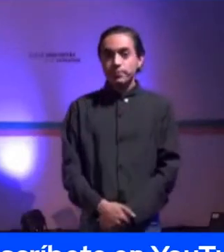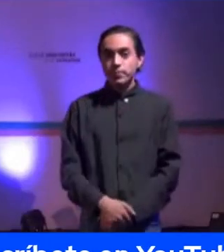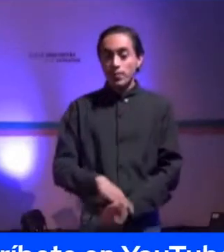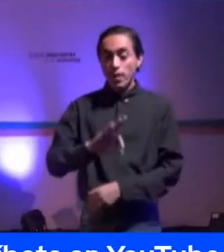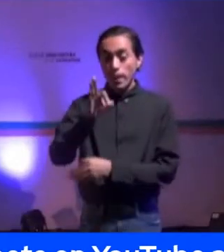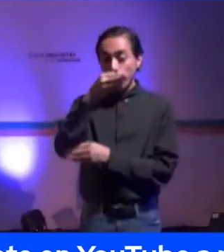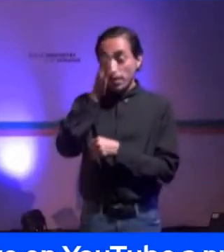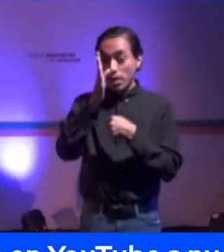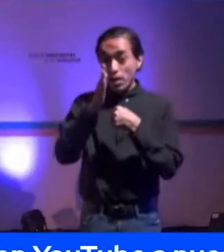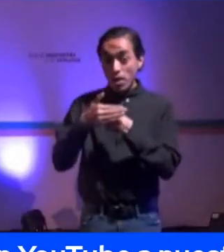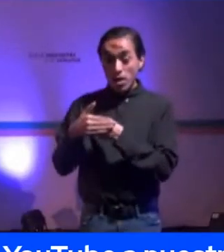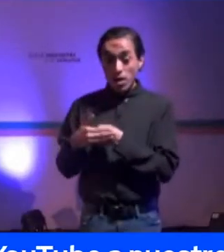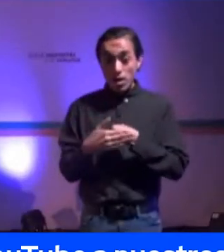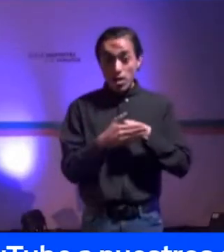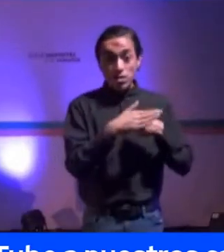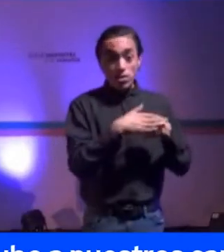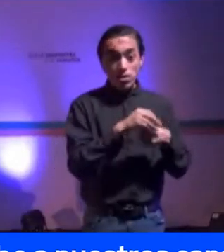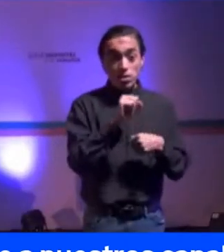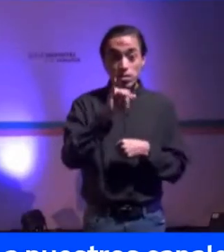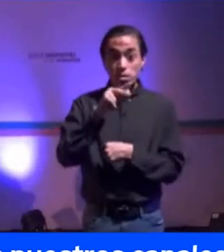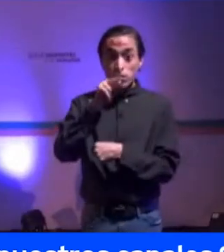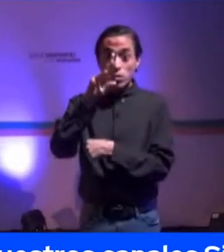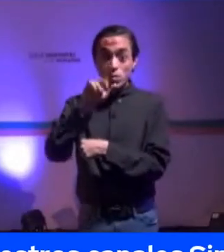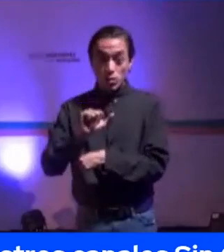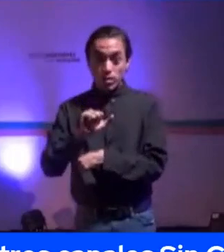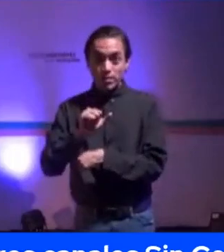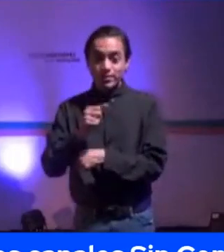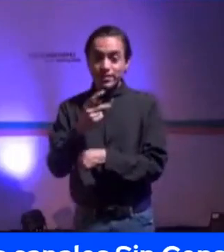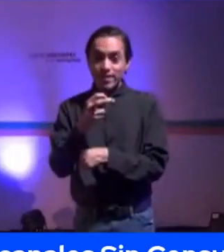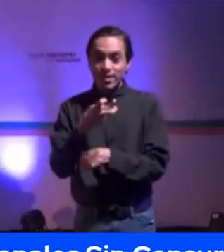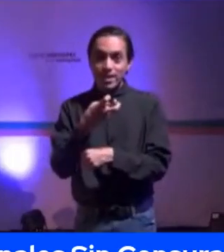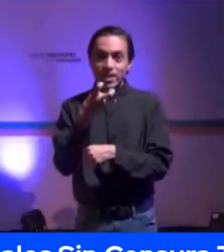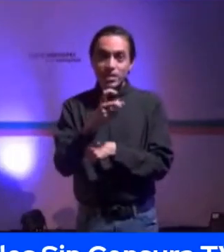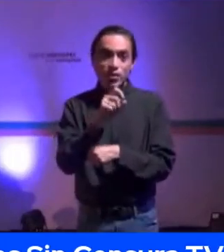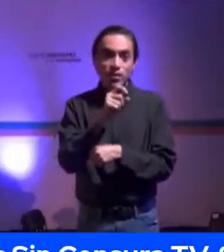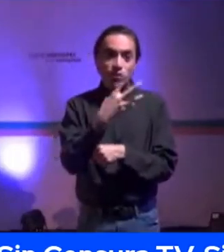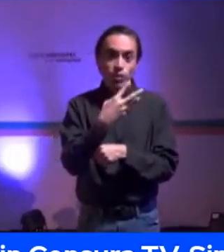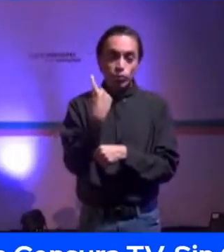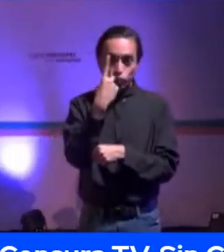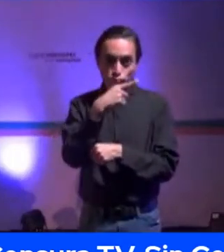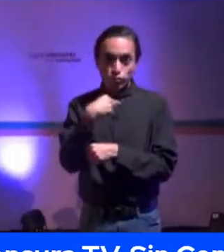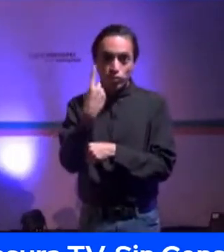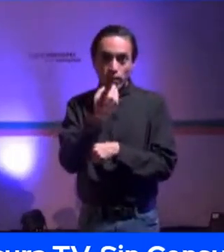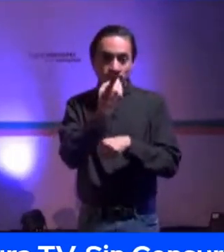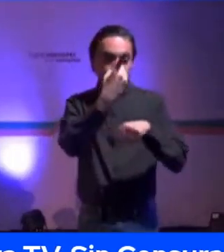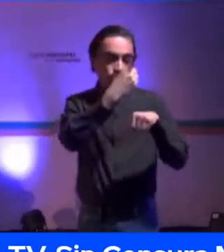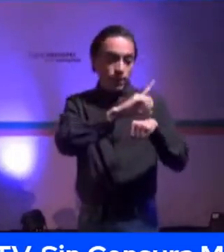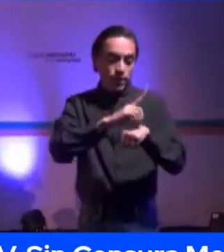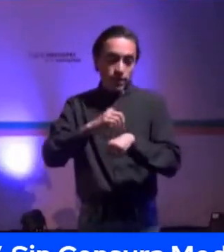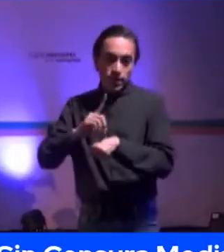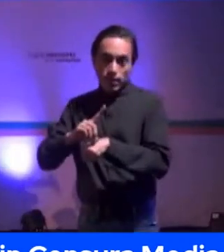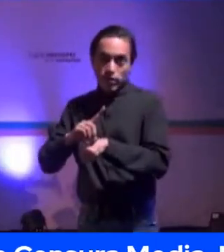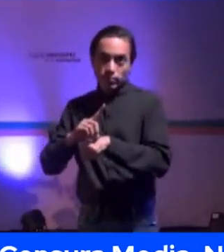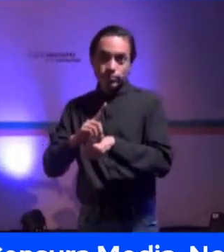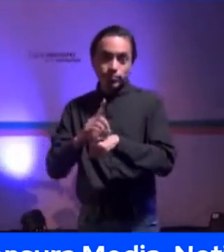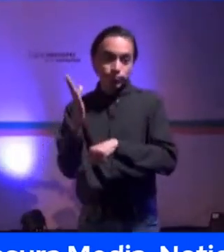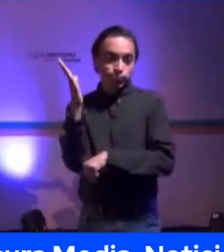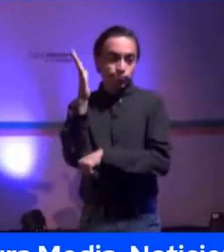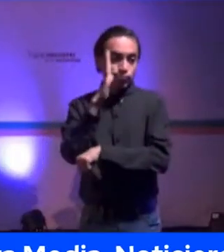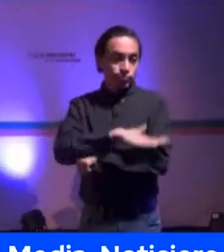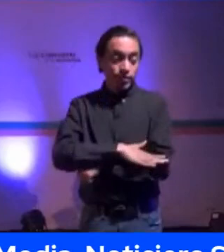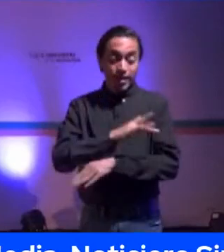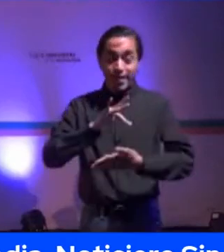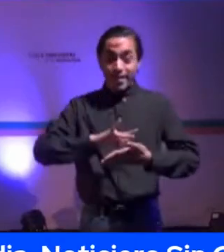muy pronto Sin Censura TV va a ser 24 horas los 7 días de la semana. Gracias por creer en nosotros,